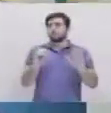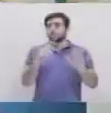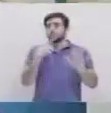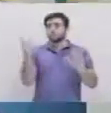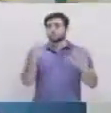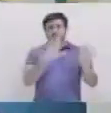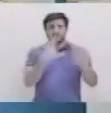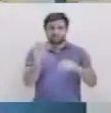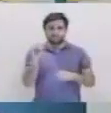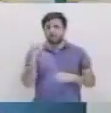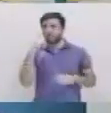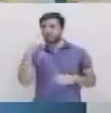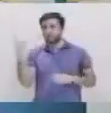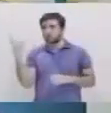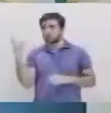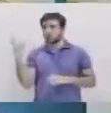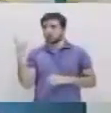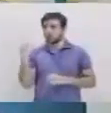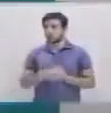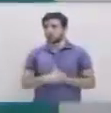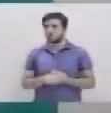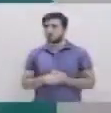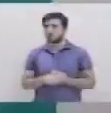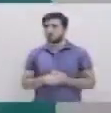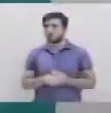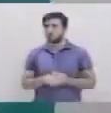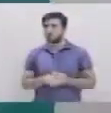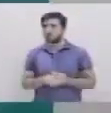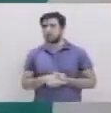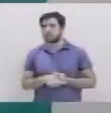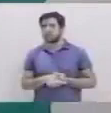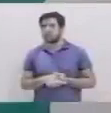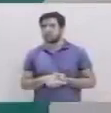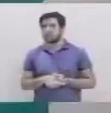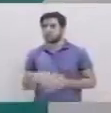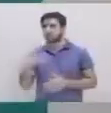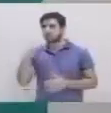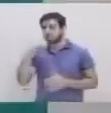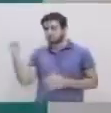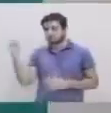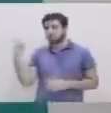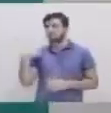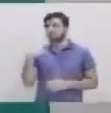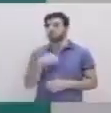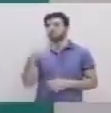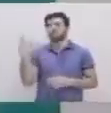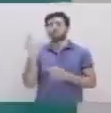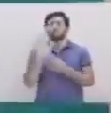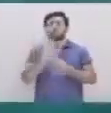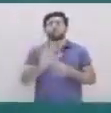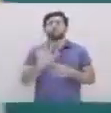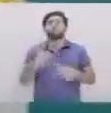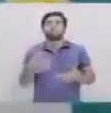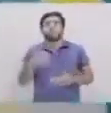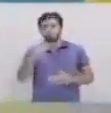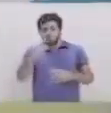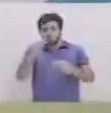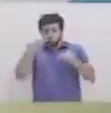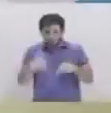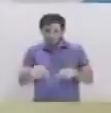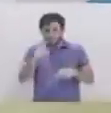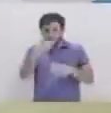colocarlo acá y le vamos a dar algunos datos, ¿sí? En estos datos que les vamos a colocar, te toca a